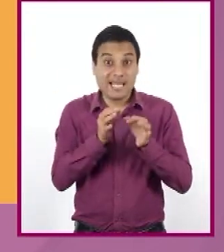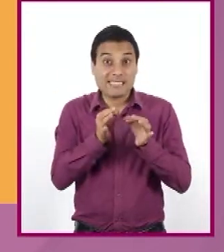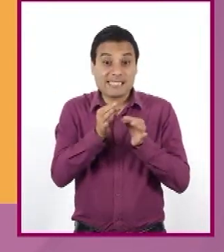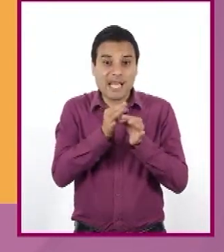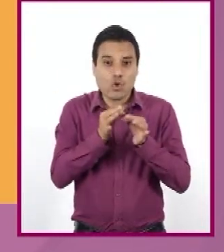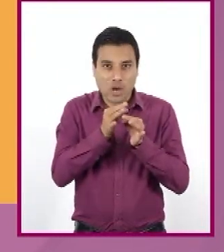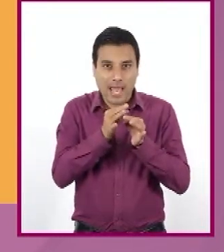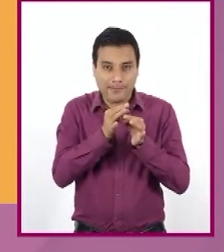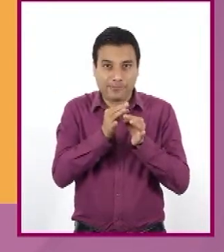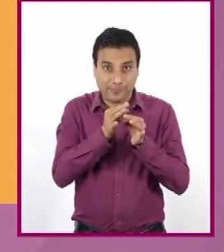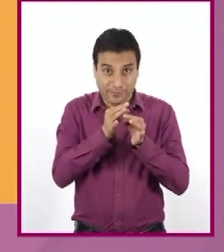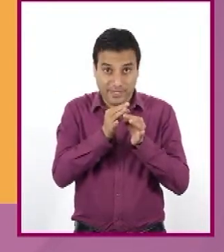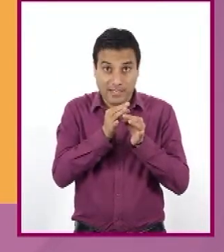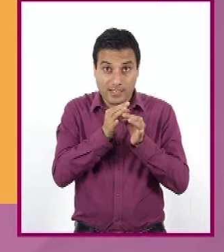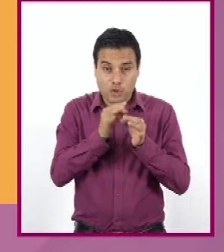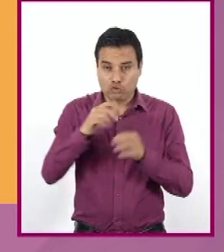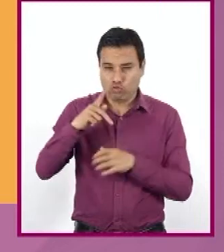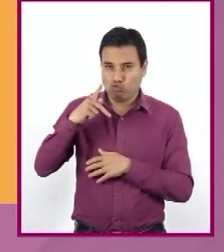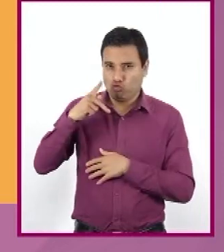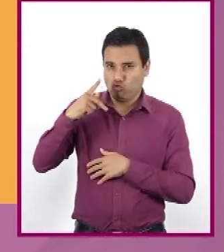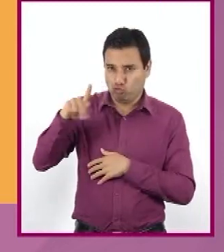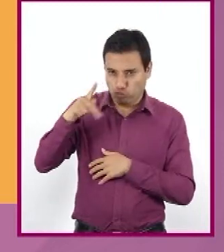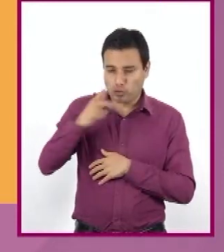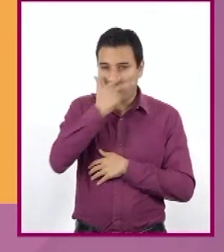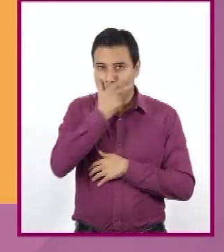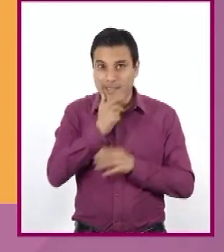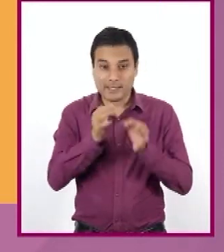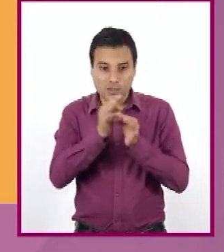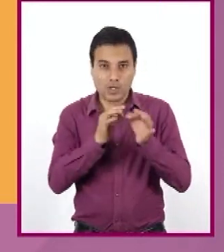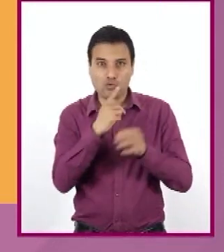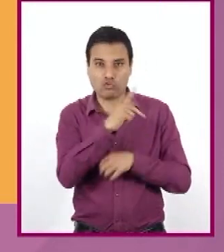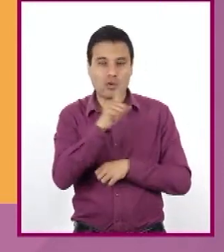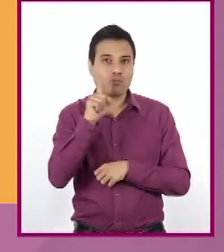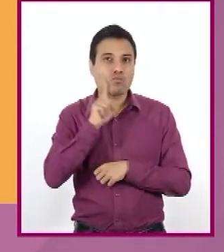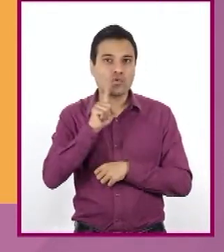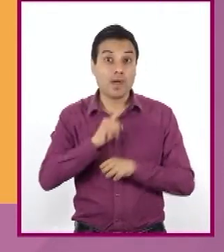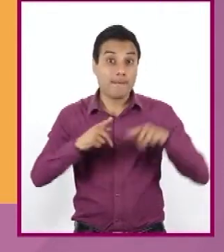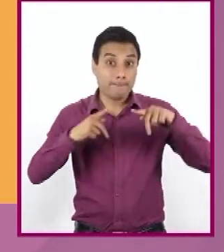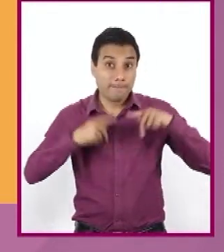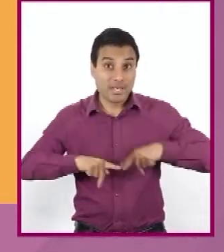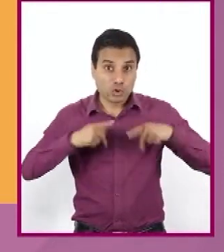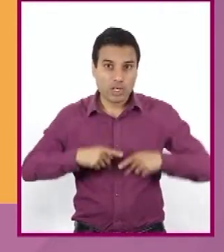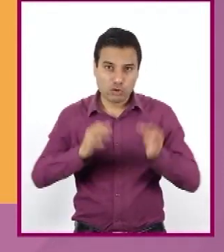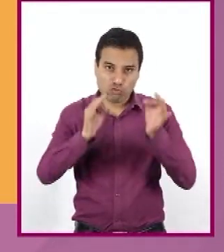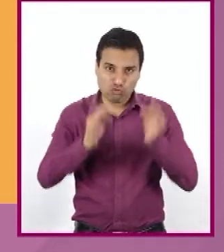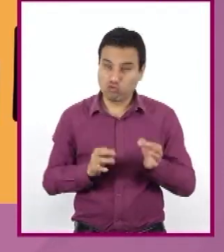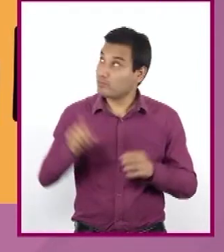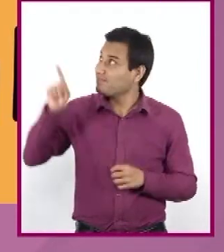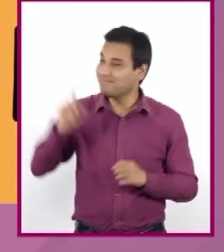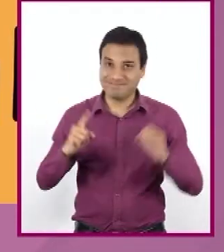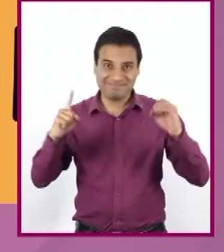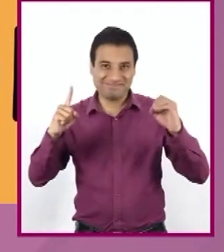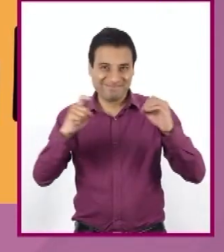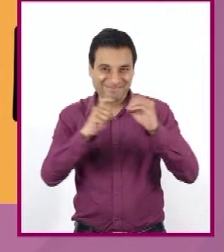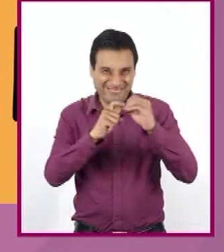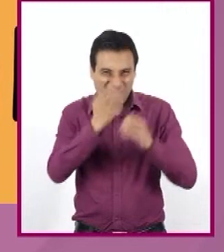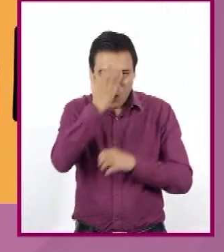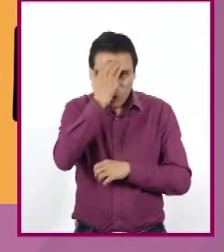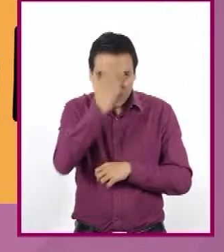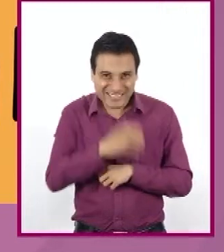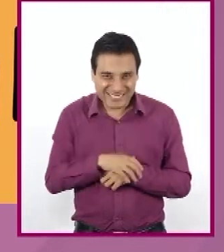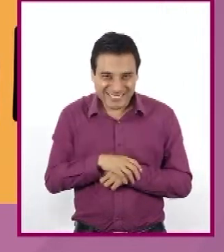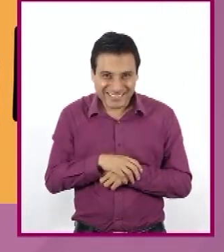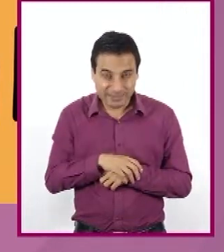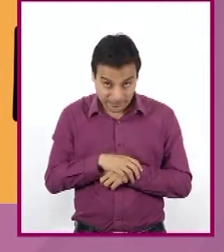masculina y otra femenina. En nuestra especie las conocemos como espermatozoide y óvulo. ¿Ya recordaron? Cada una de